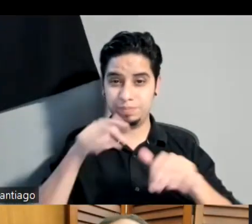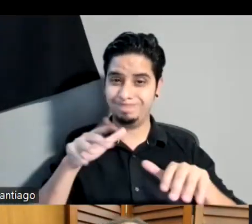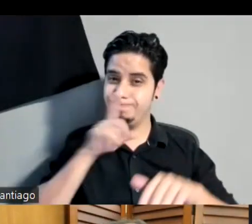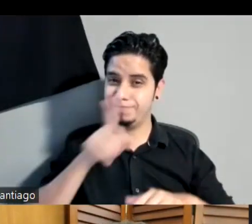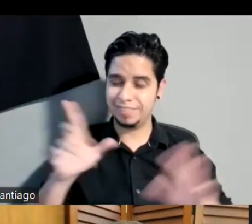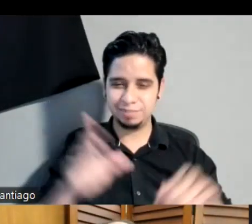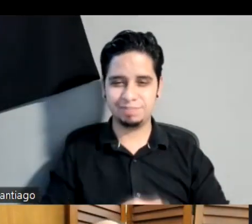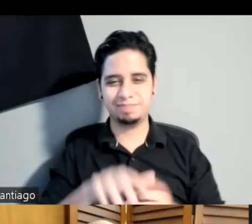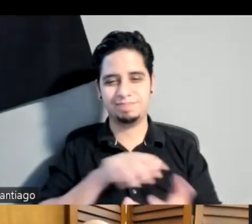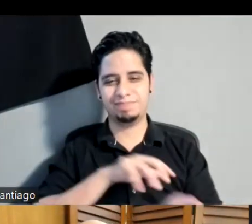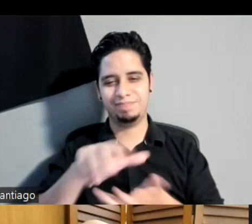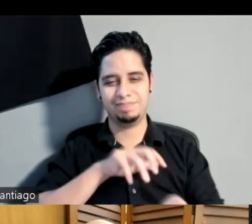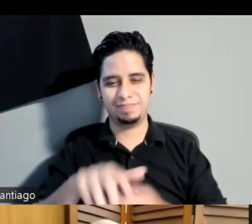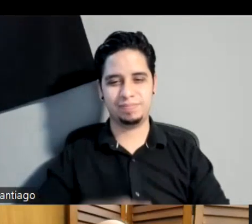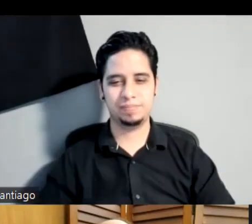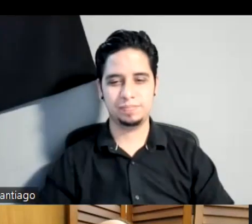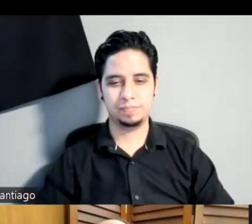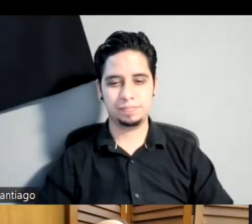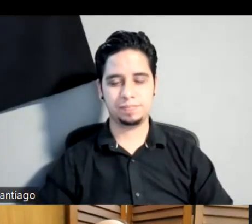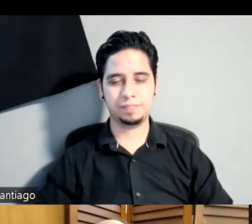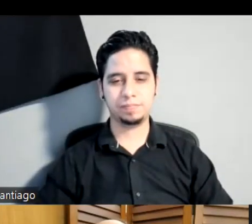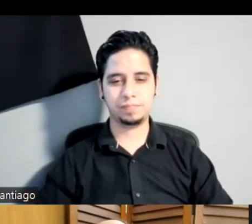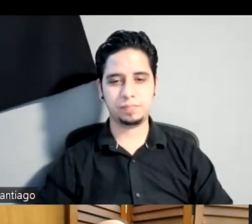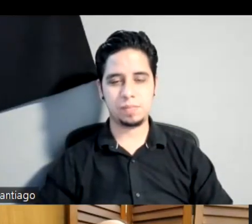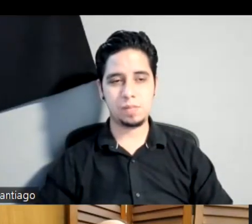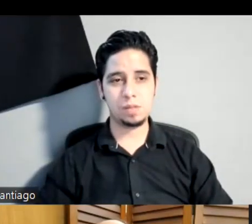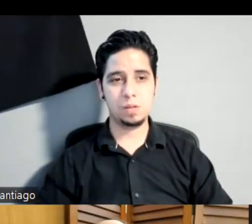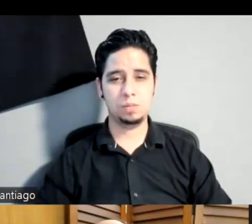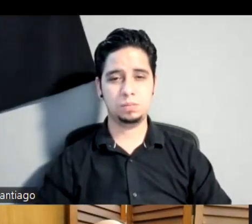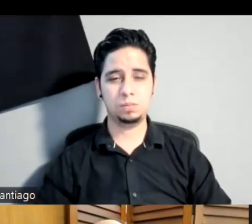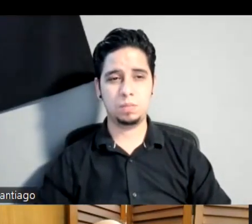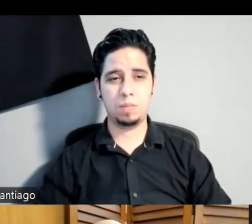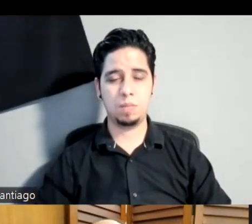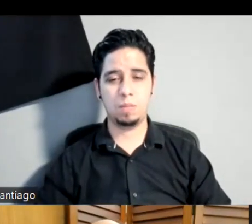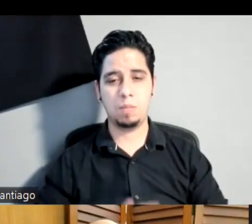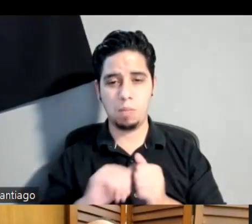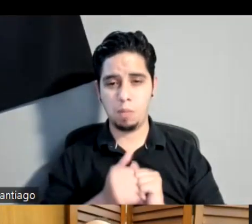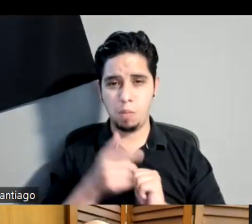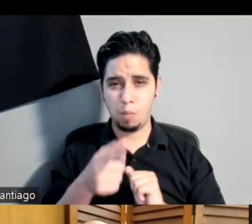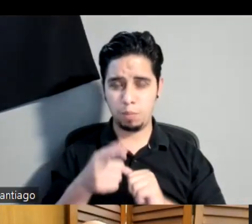¿O comprenderán? ¿Cómo tú puedes, cómo llegas